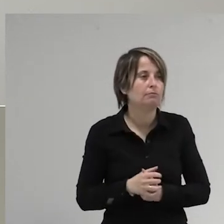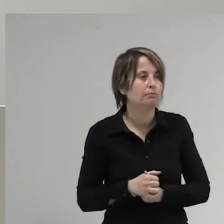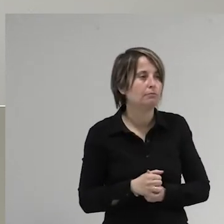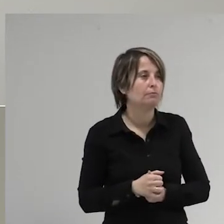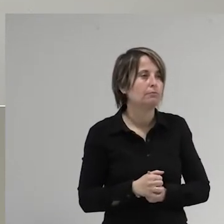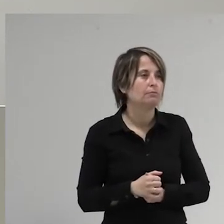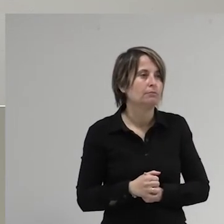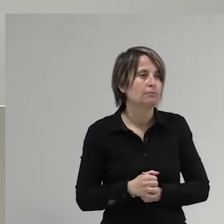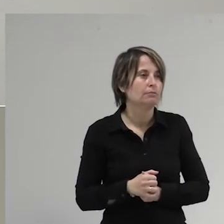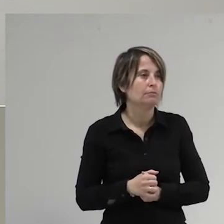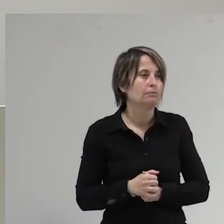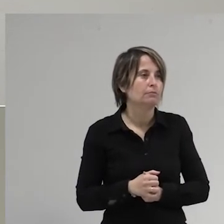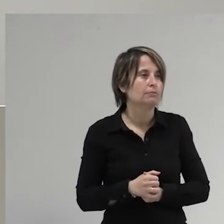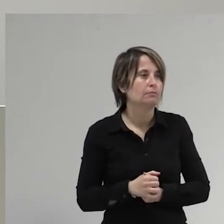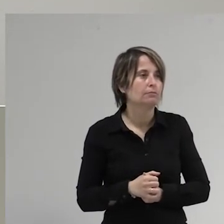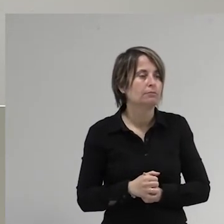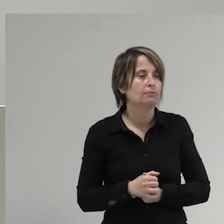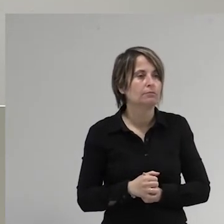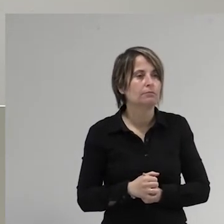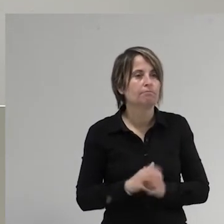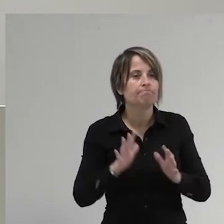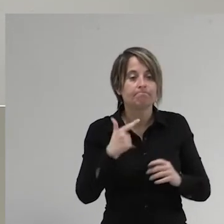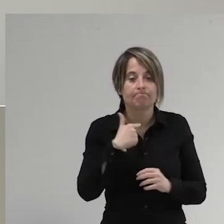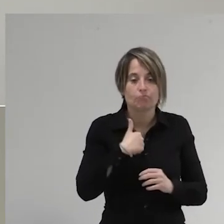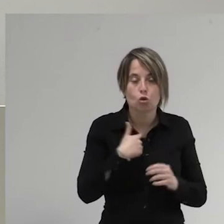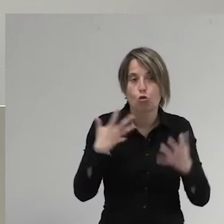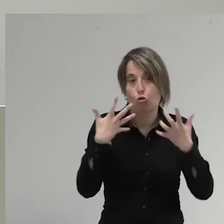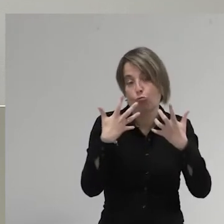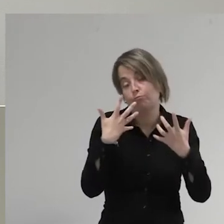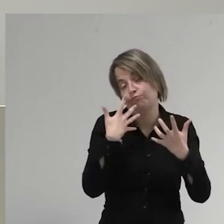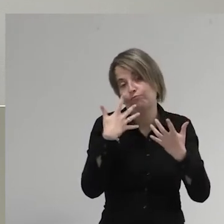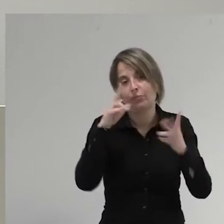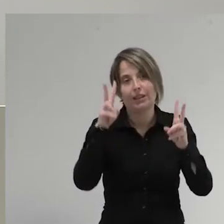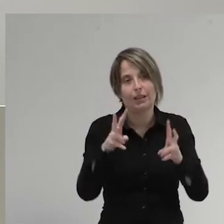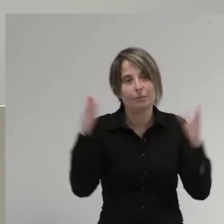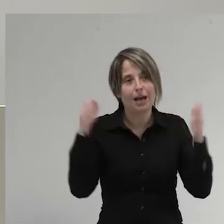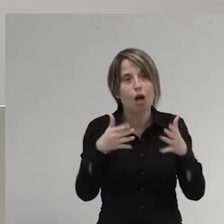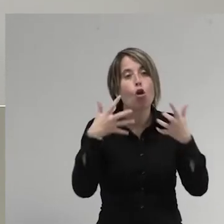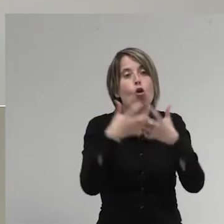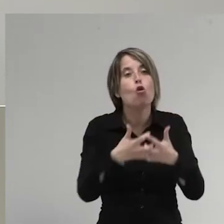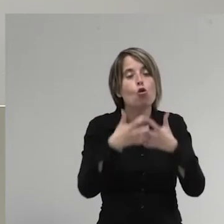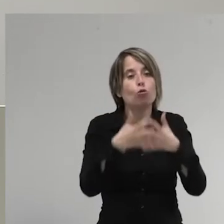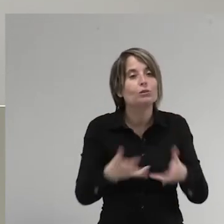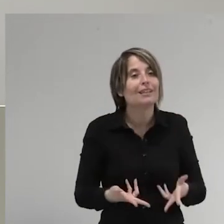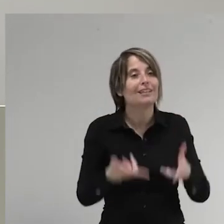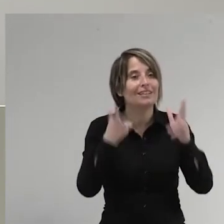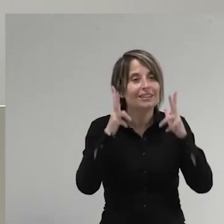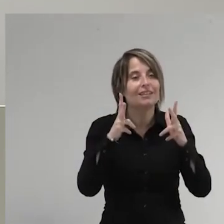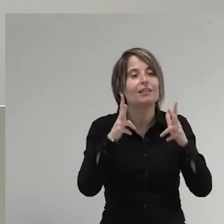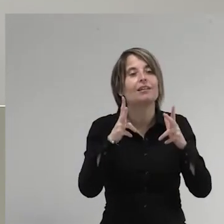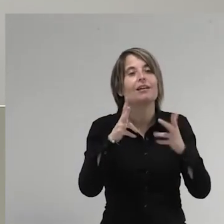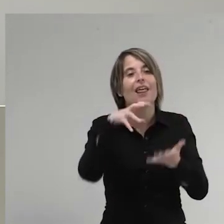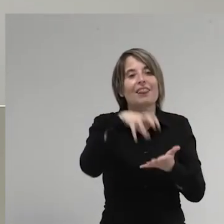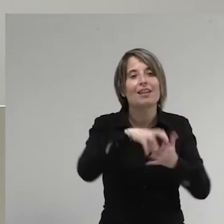Pero vamos, o sea, es que yo en las luchas de por la regularización, por el fin de los centros